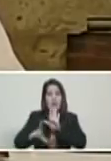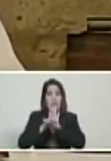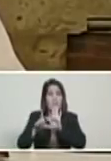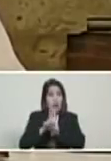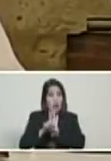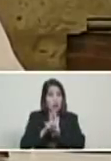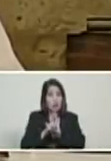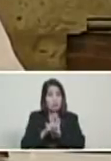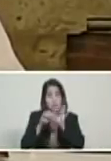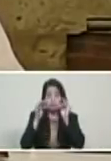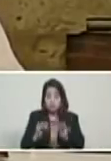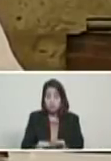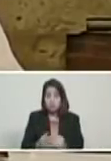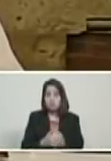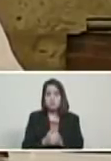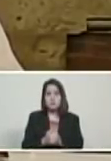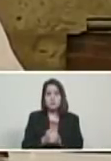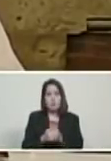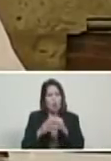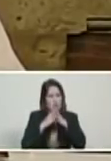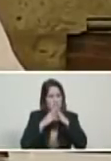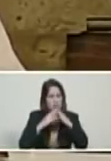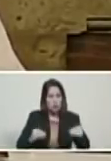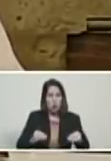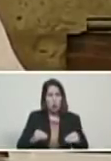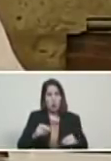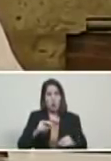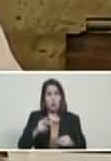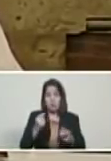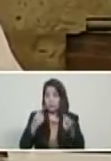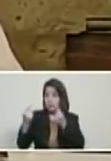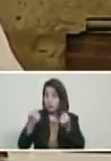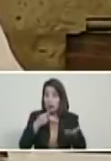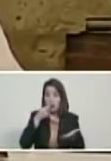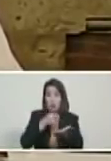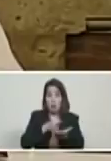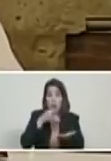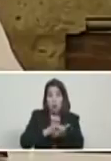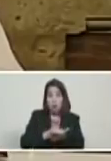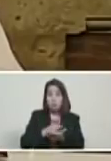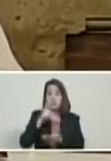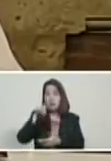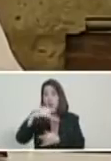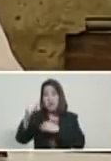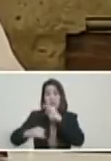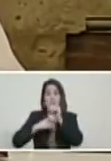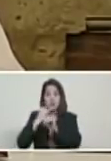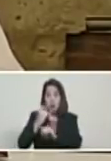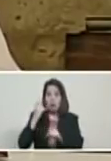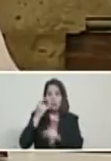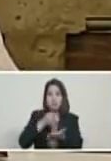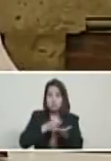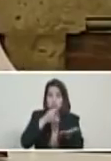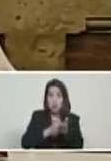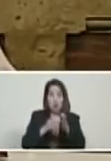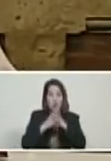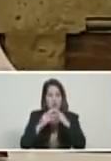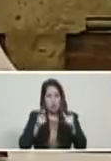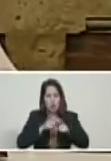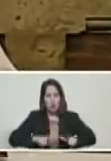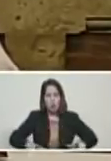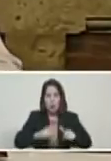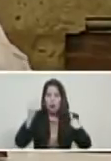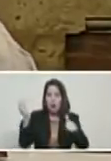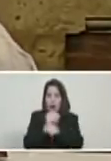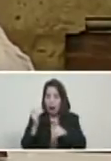internacionalmente, todos esos campos con capital nacional, con capital internacional, todos esos campos de oro se pongan al